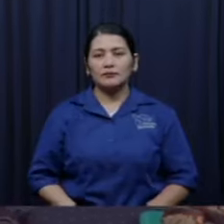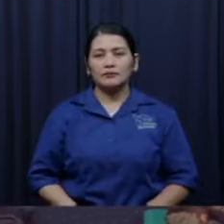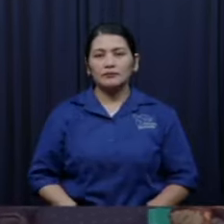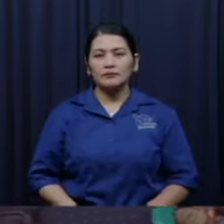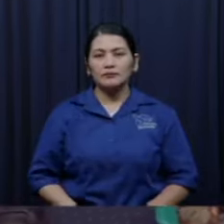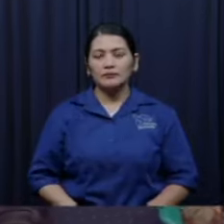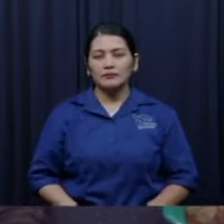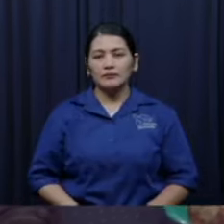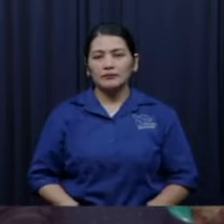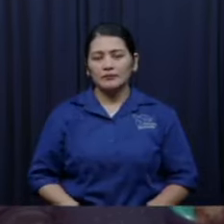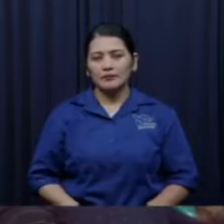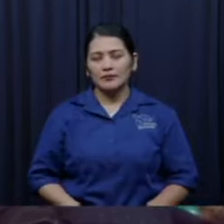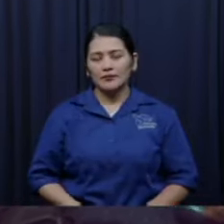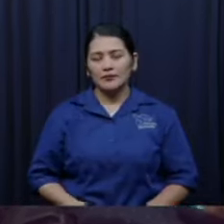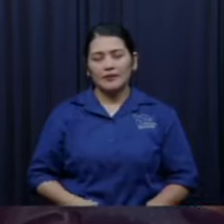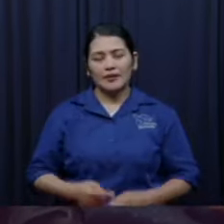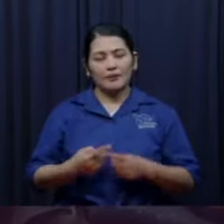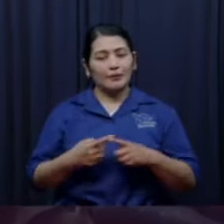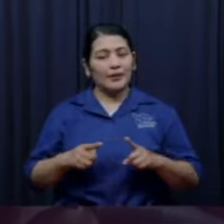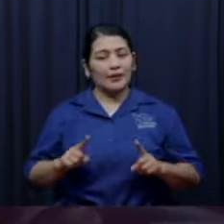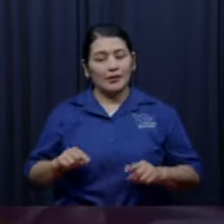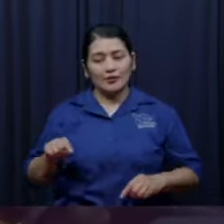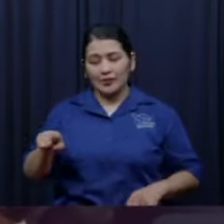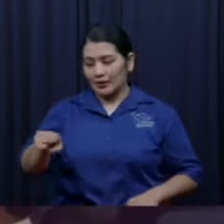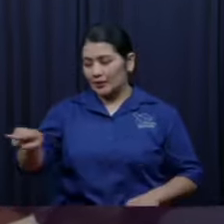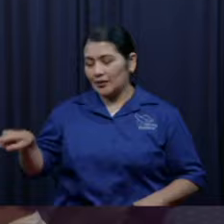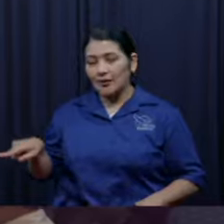y a la noche estaban danzando como que sin nada en la iglesia